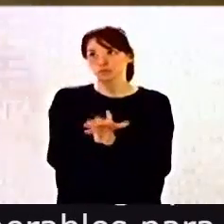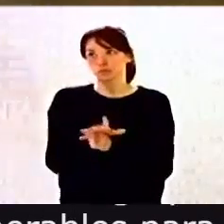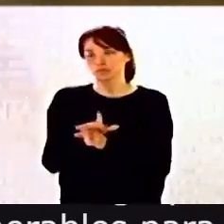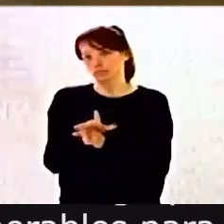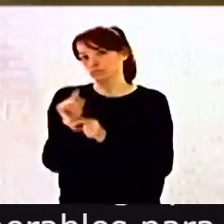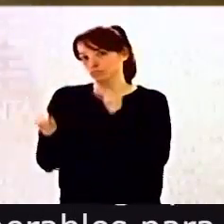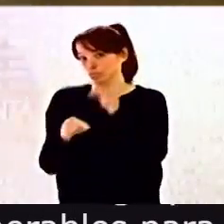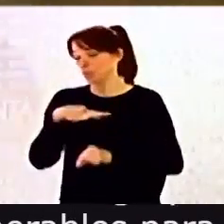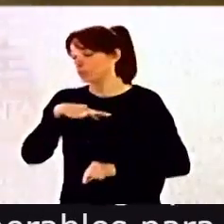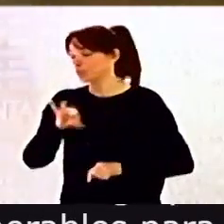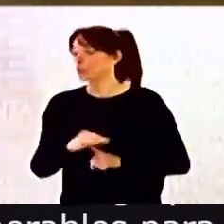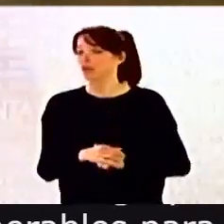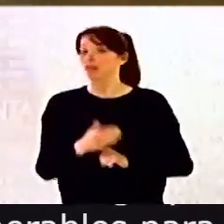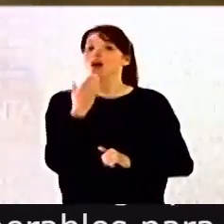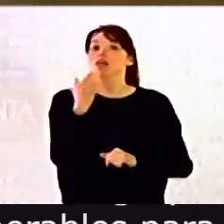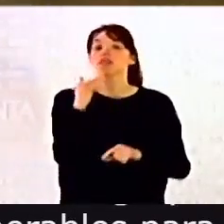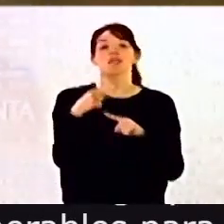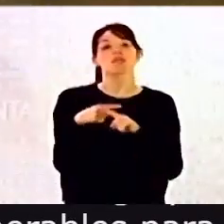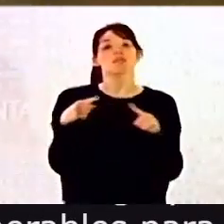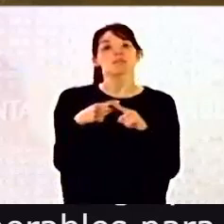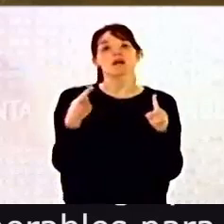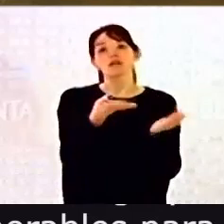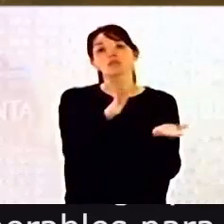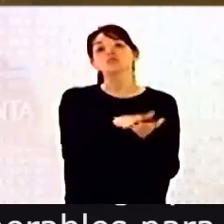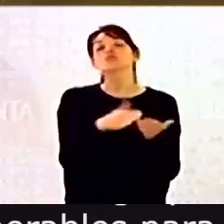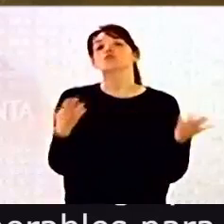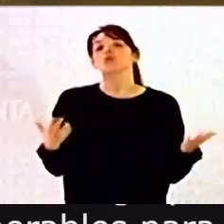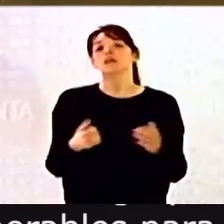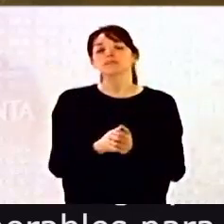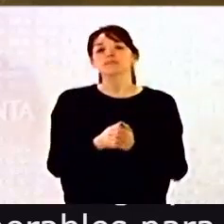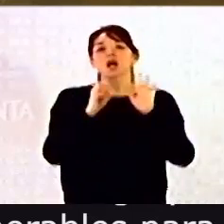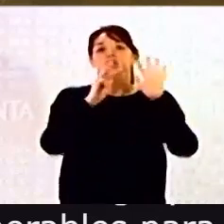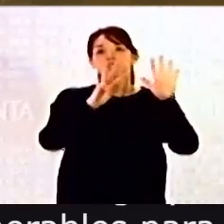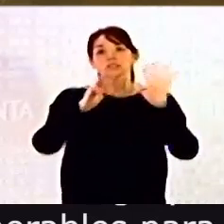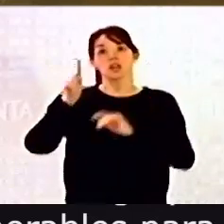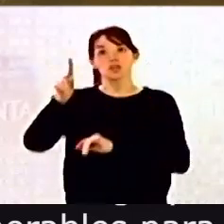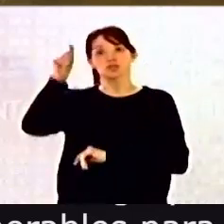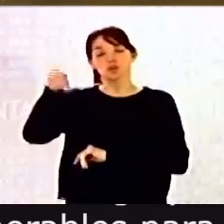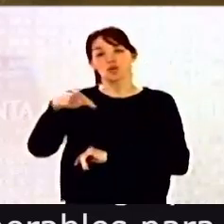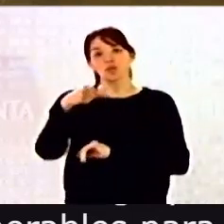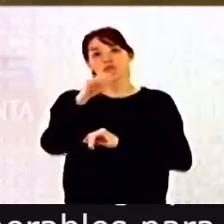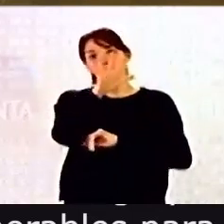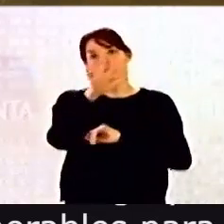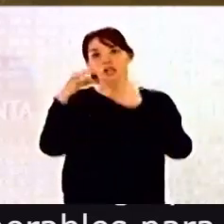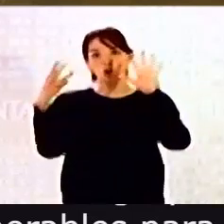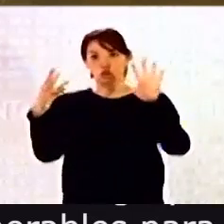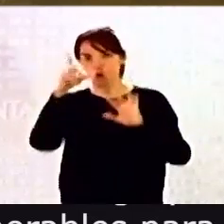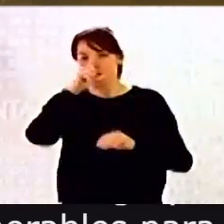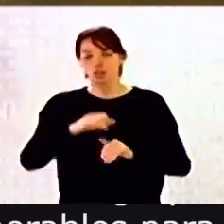La edad media, como les decía, de los fallecidos es de 82,58 años.